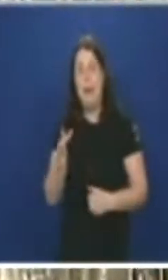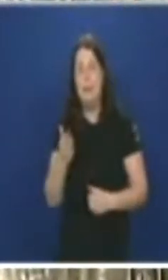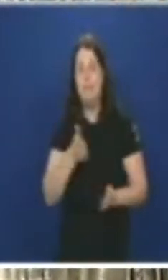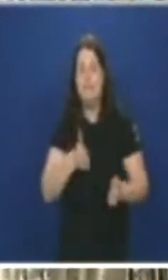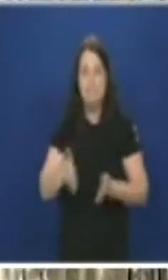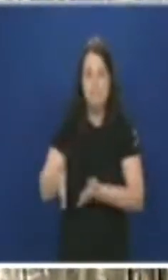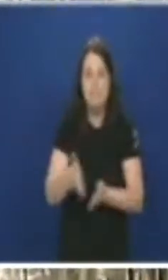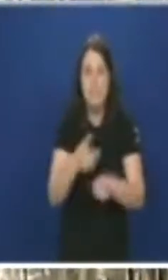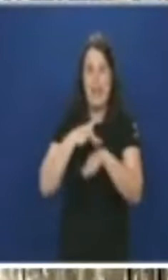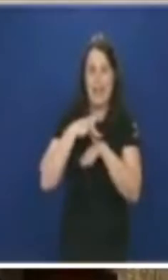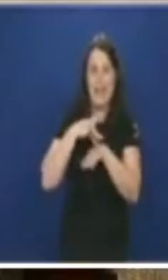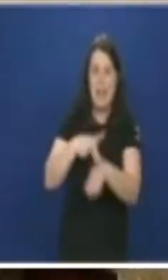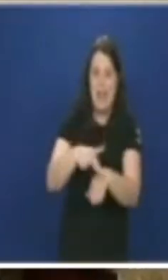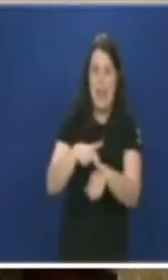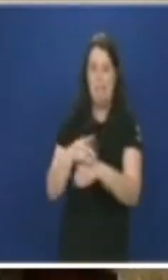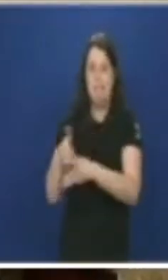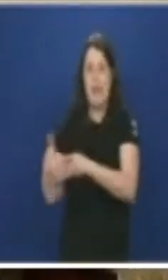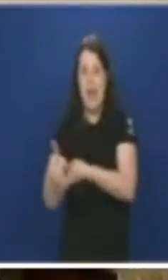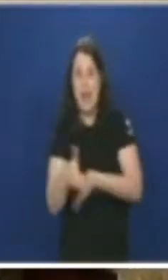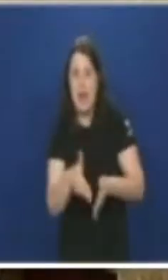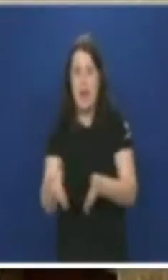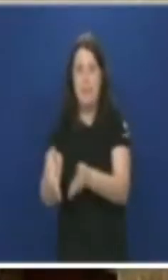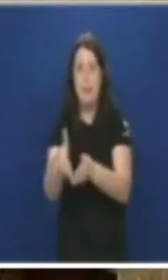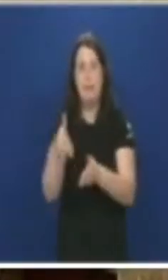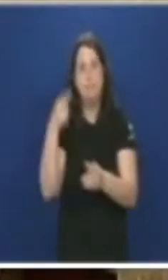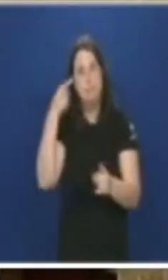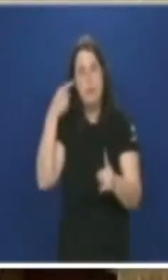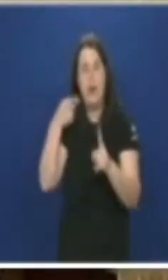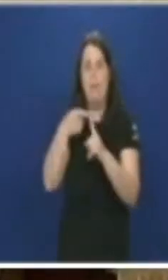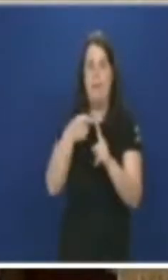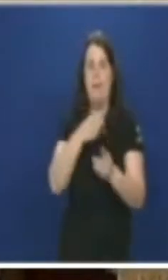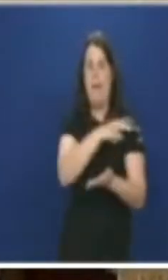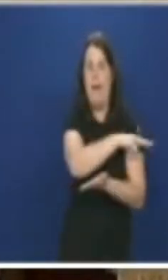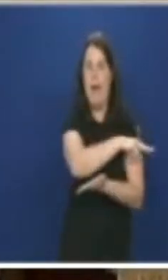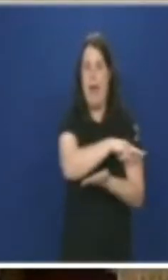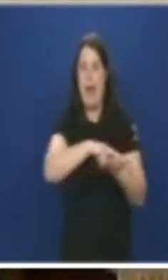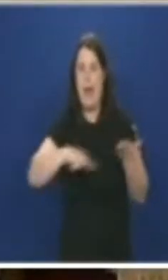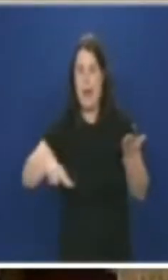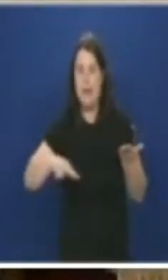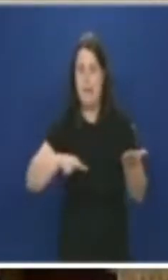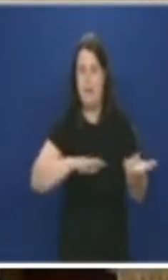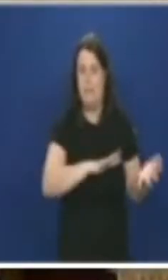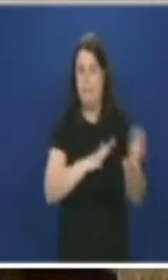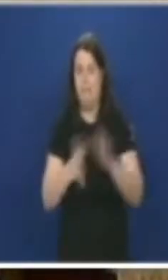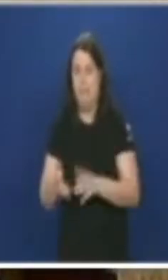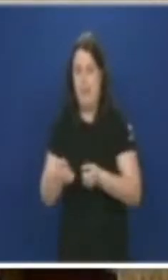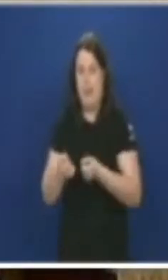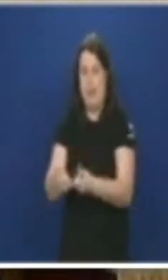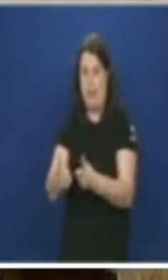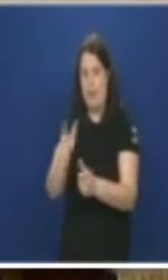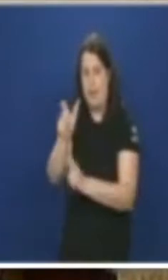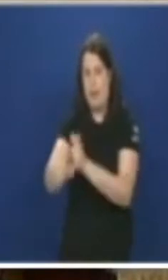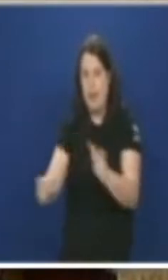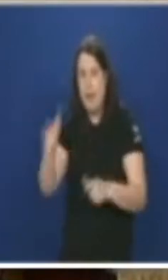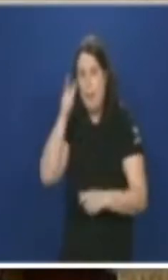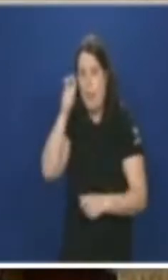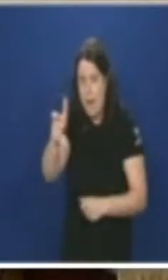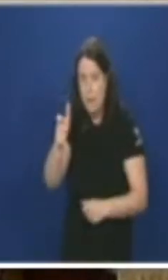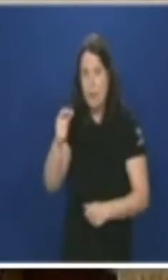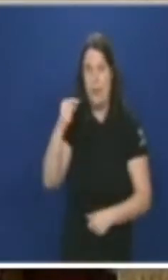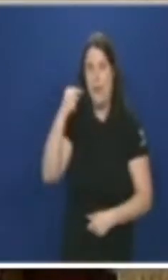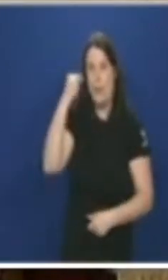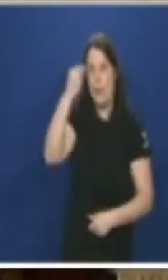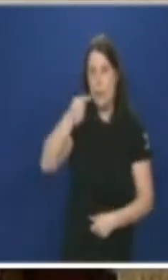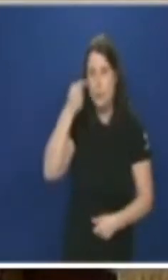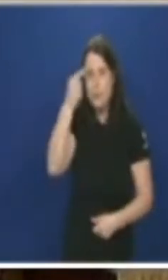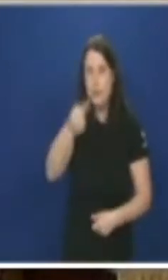camiño para poñer a Galicia e o seu povo, a súa cultura